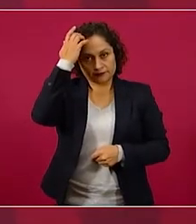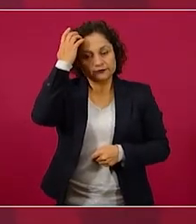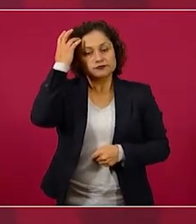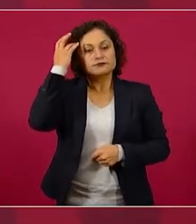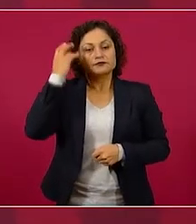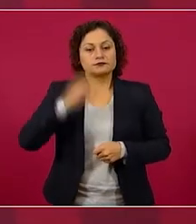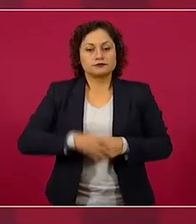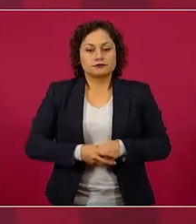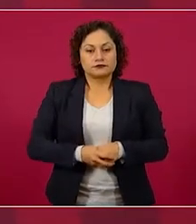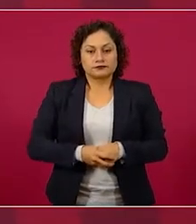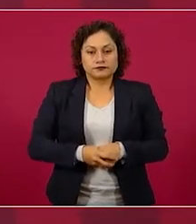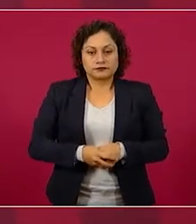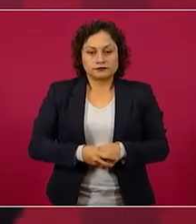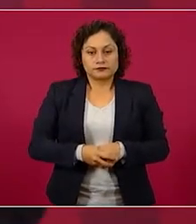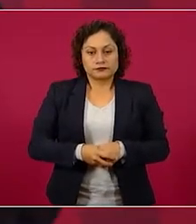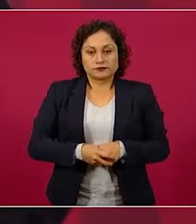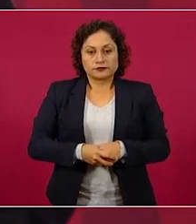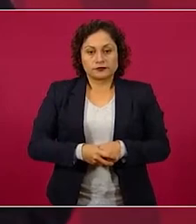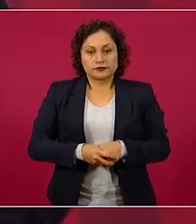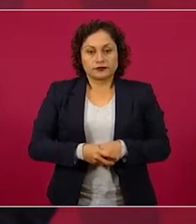Le agradezco mucho